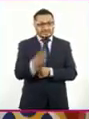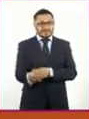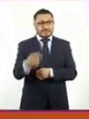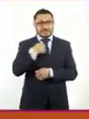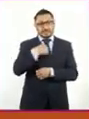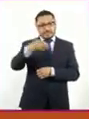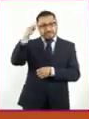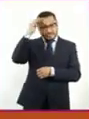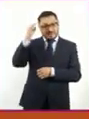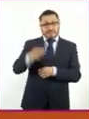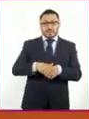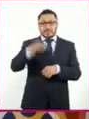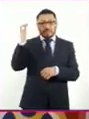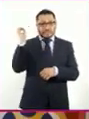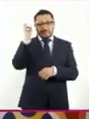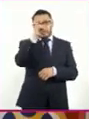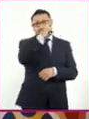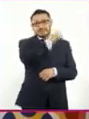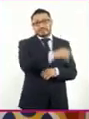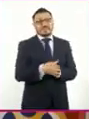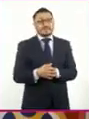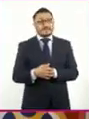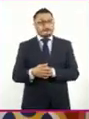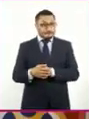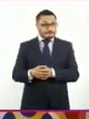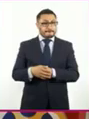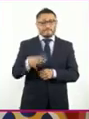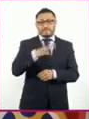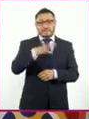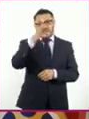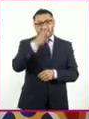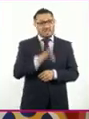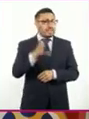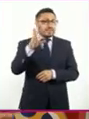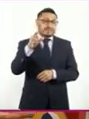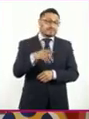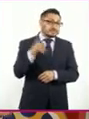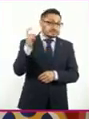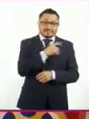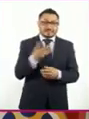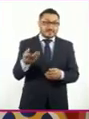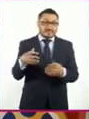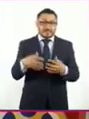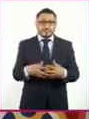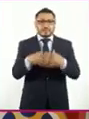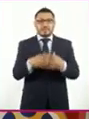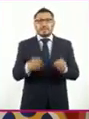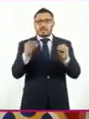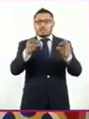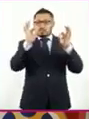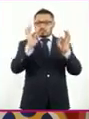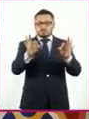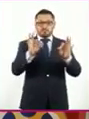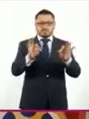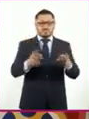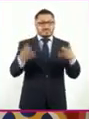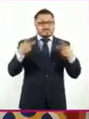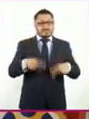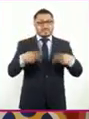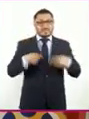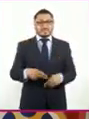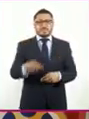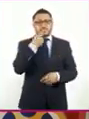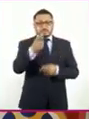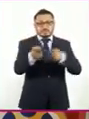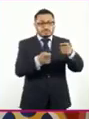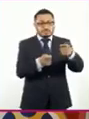pienso que ahí es más difícil que tengan fallas, pues las máquinas son muy precisas y las personas que las